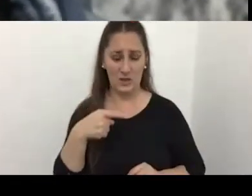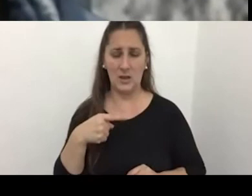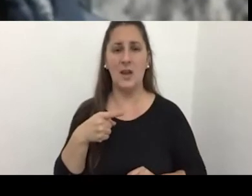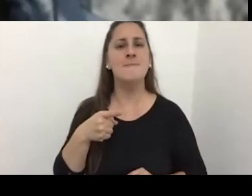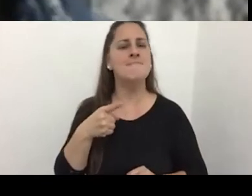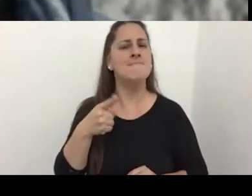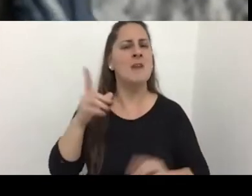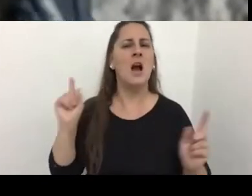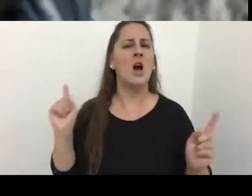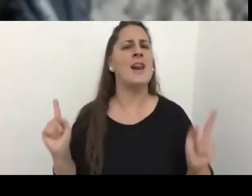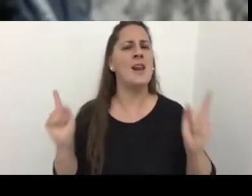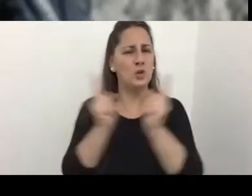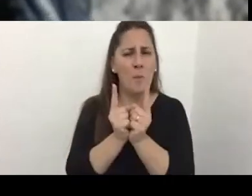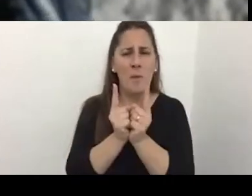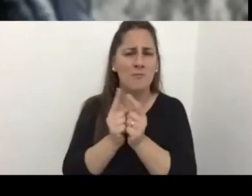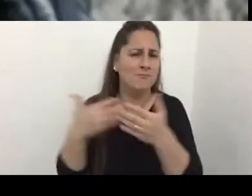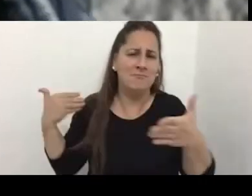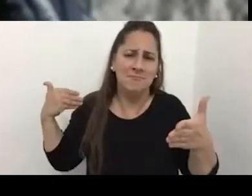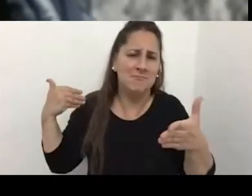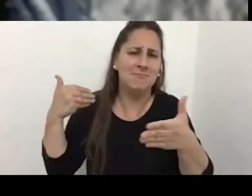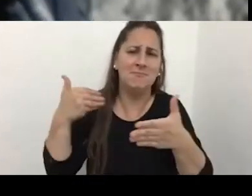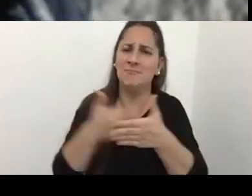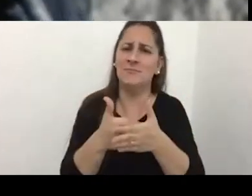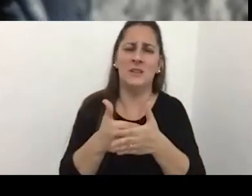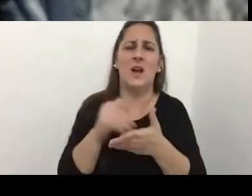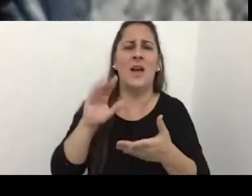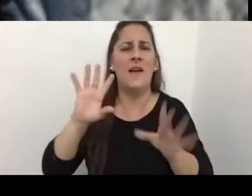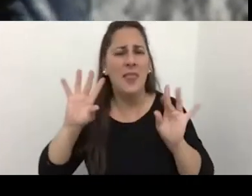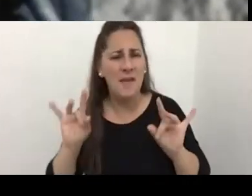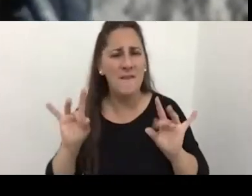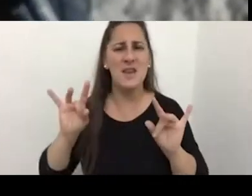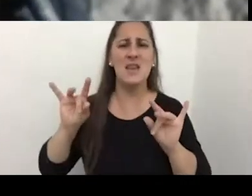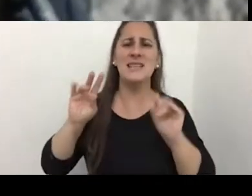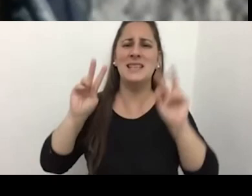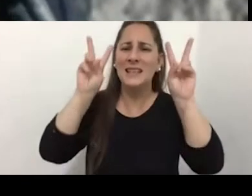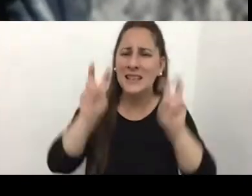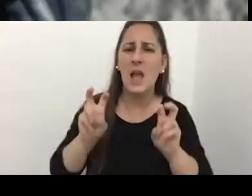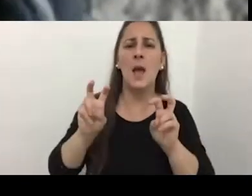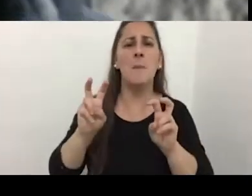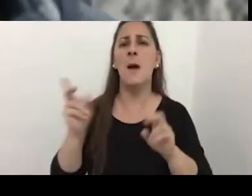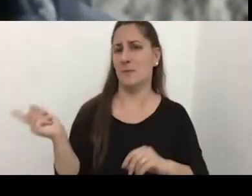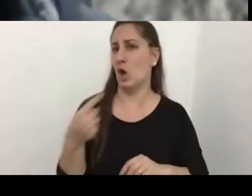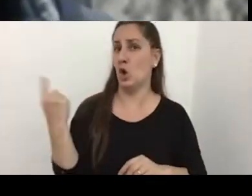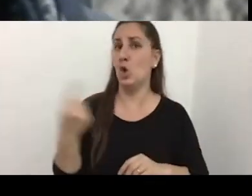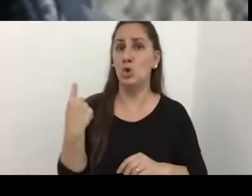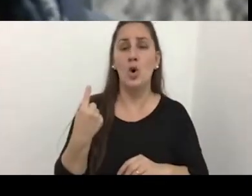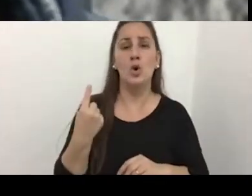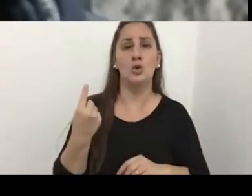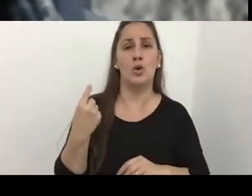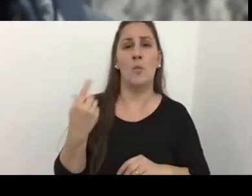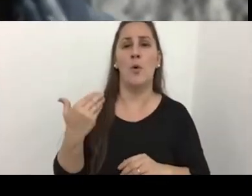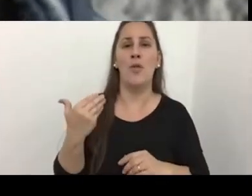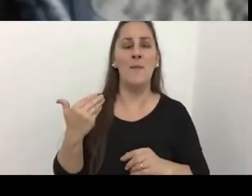por ahí toda la complejidad y la temática que nosotros podemos